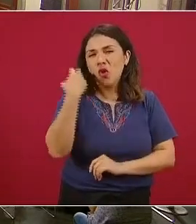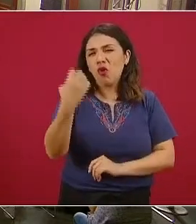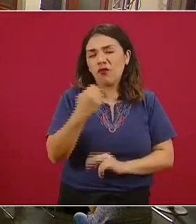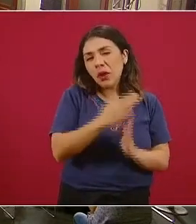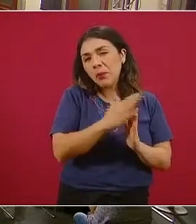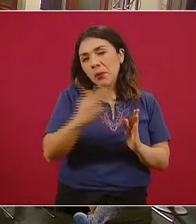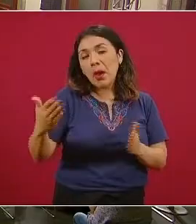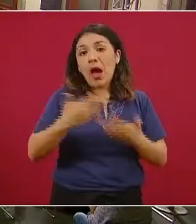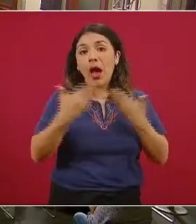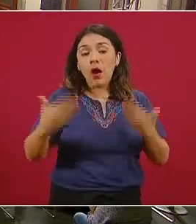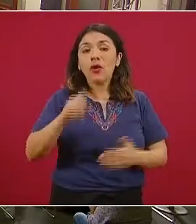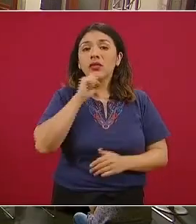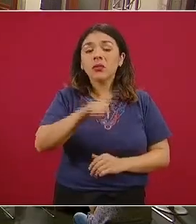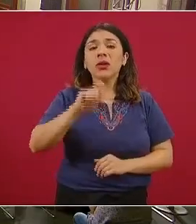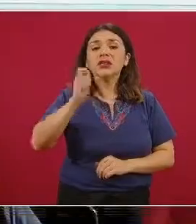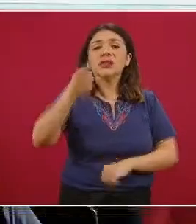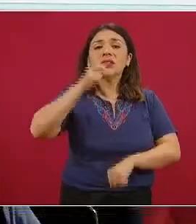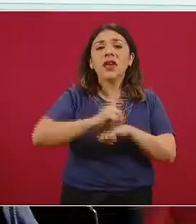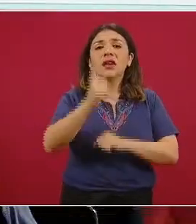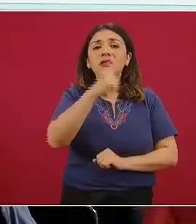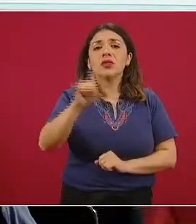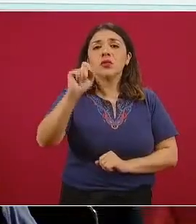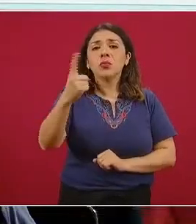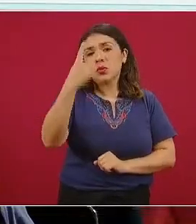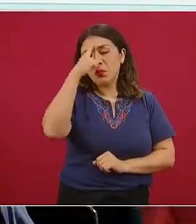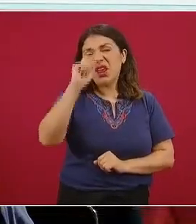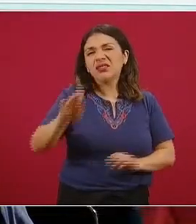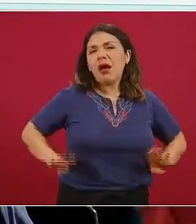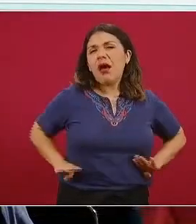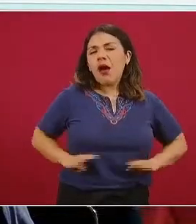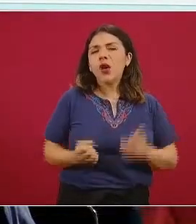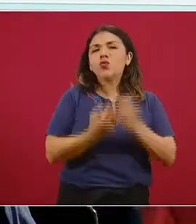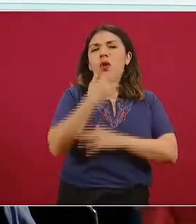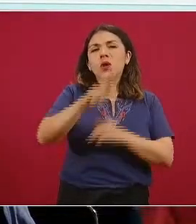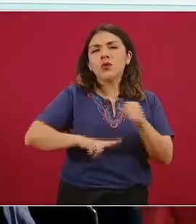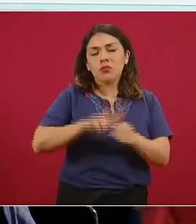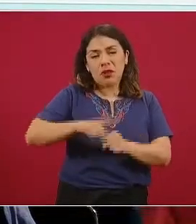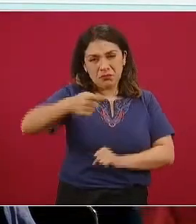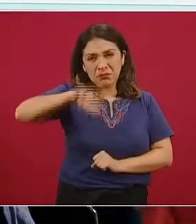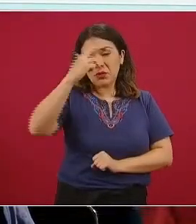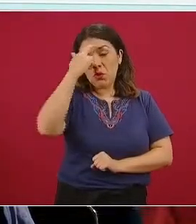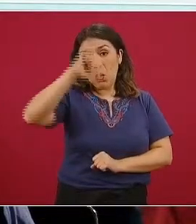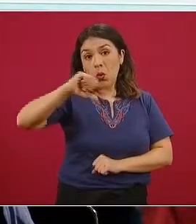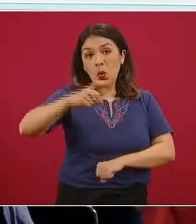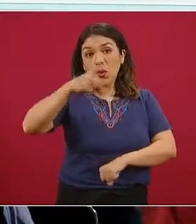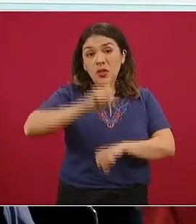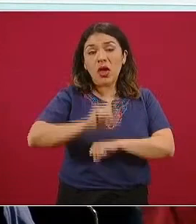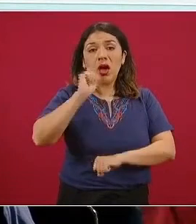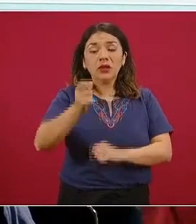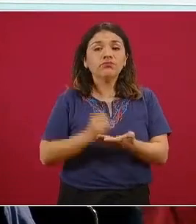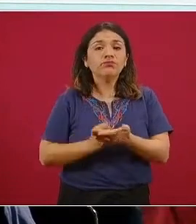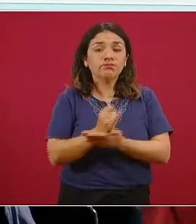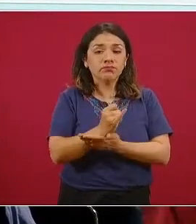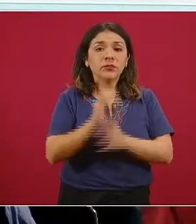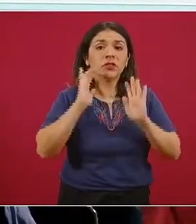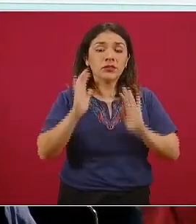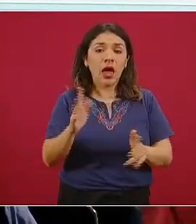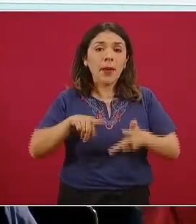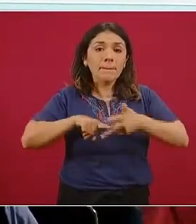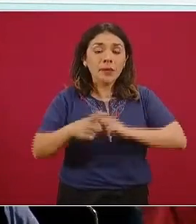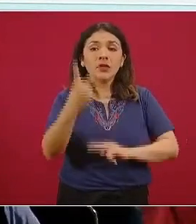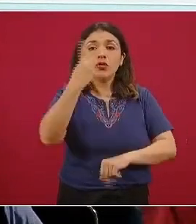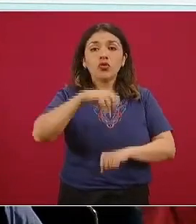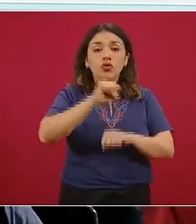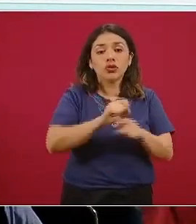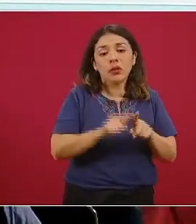en este día también 121 de la nueva normalidad. Recordemos que el día de hoy entra en vigor, en vigencia y por 2